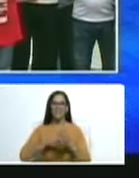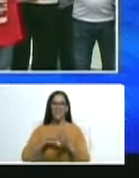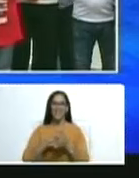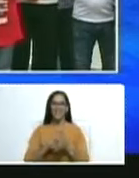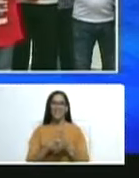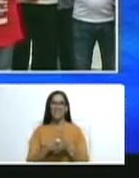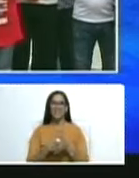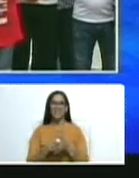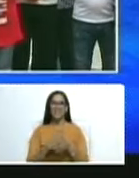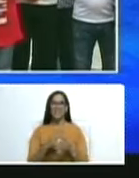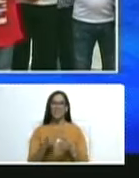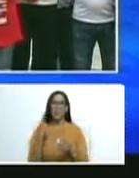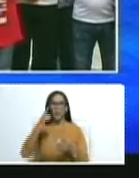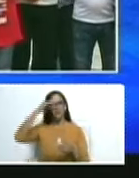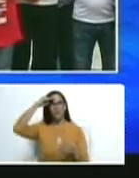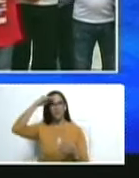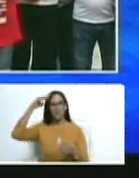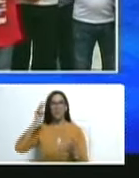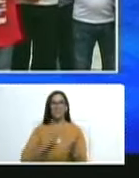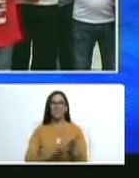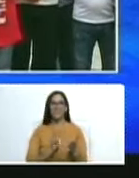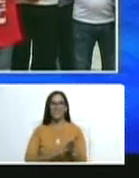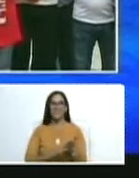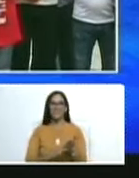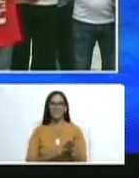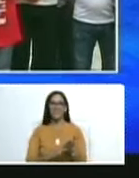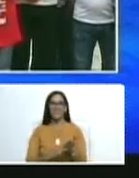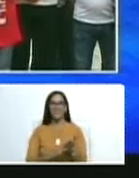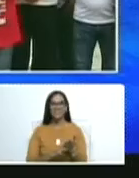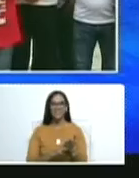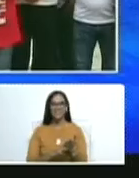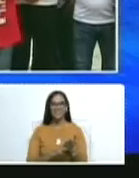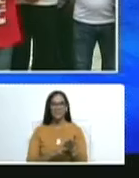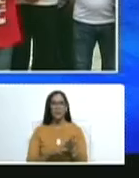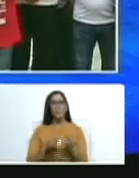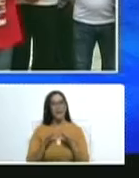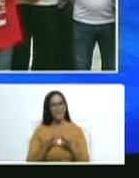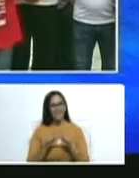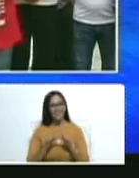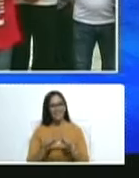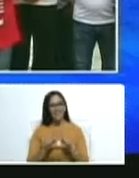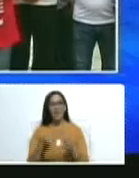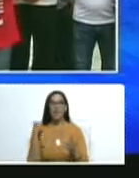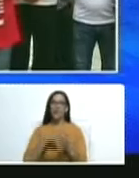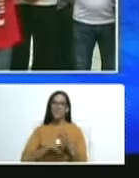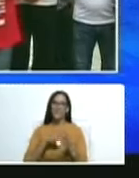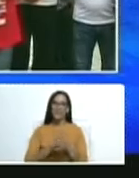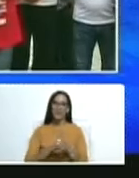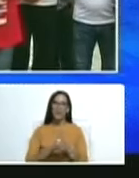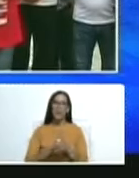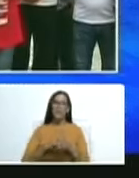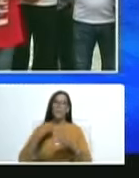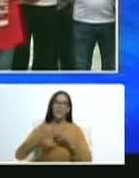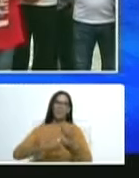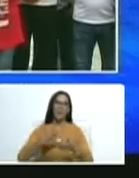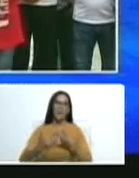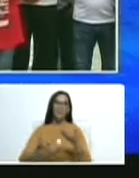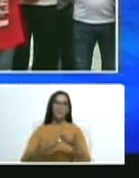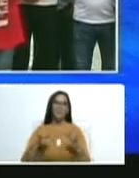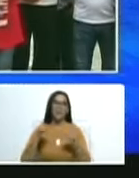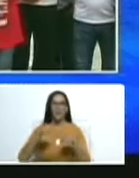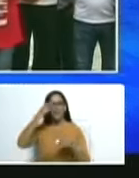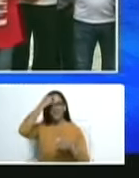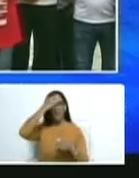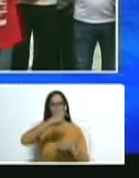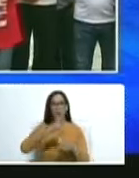seré un soldado de verdad, verdadero, para seguir luchando por este proceso y por este